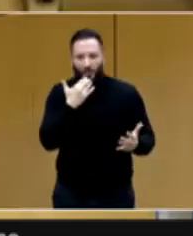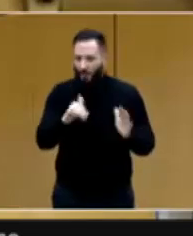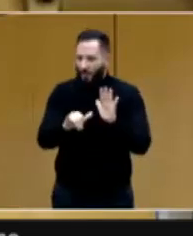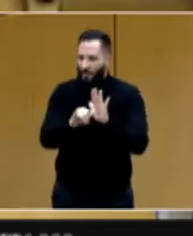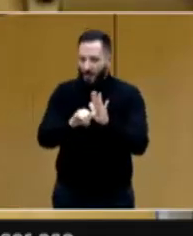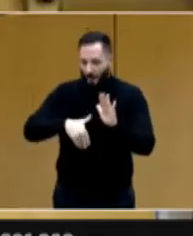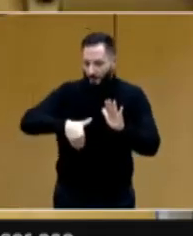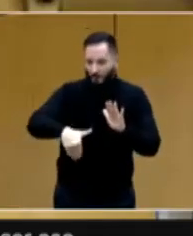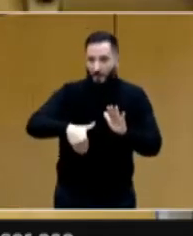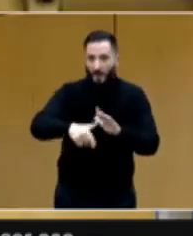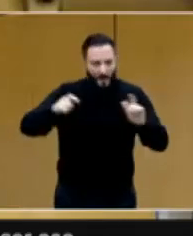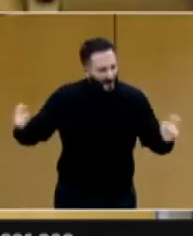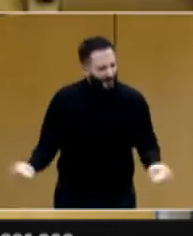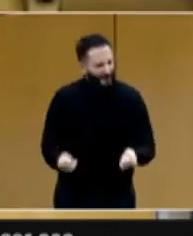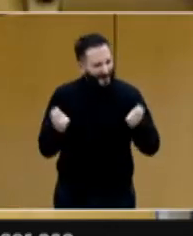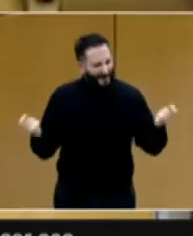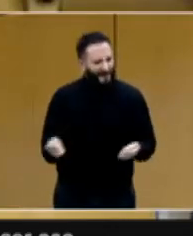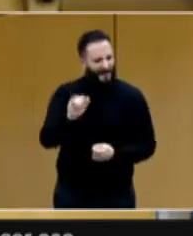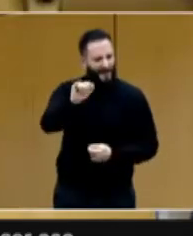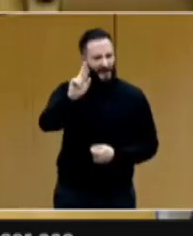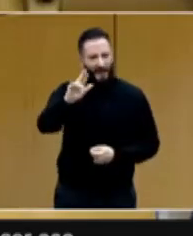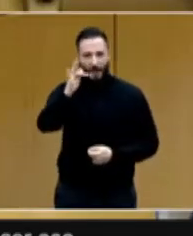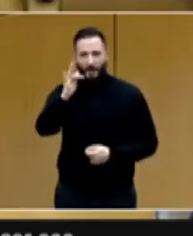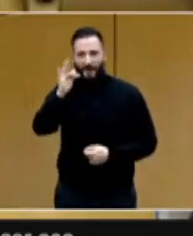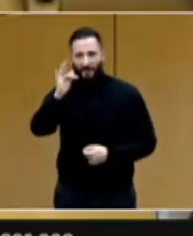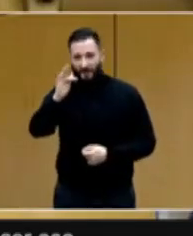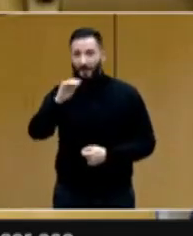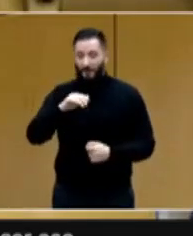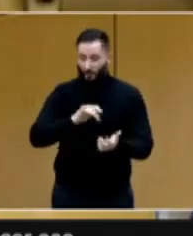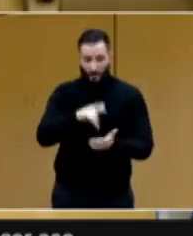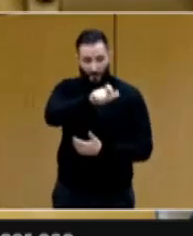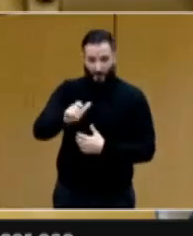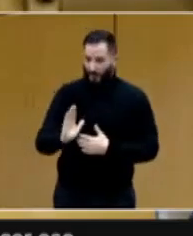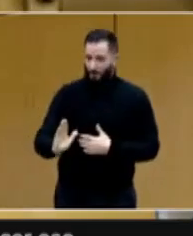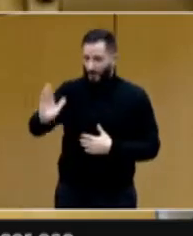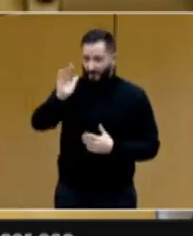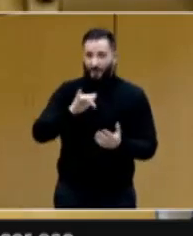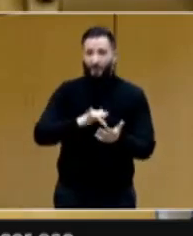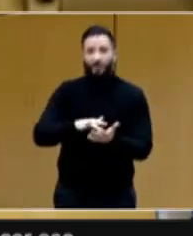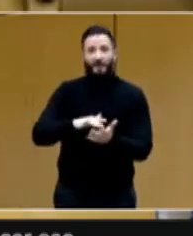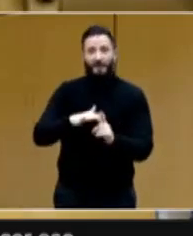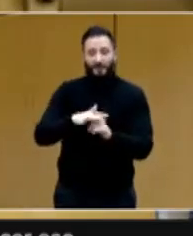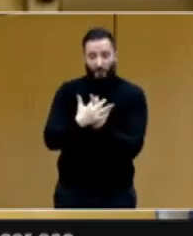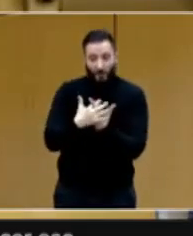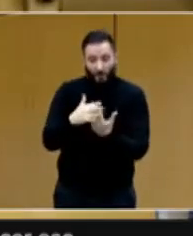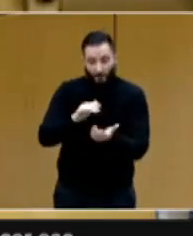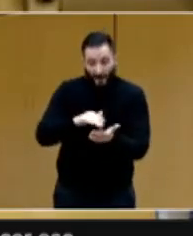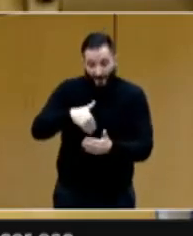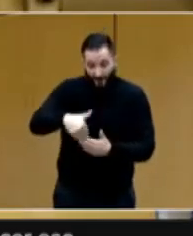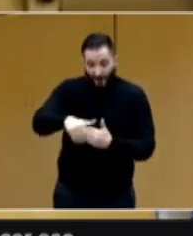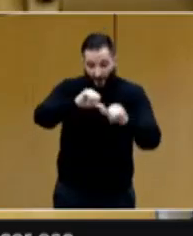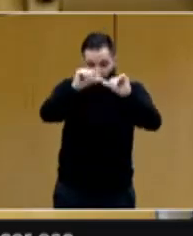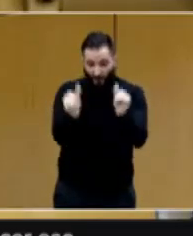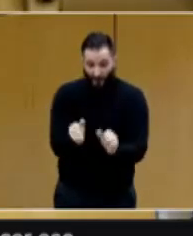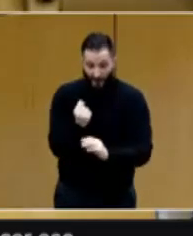campaña del irpf nos va a afectar a muchas personas no es un tema de interpretación el considerar que las nuevas formas de apoyo